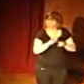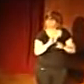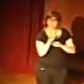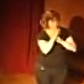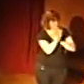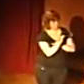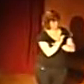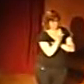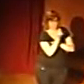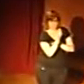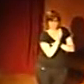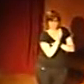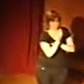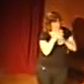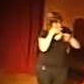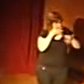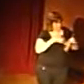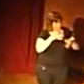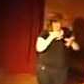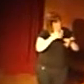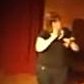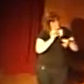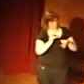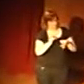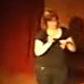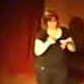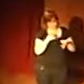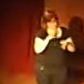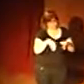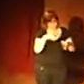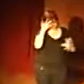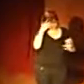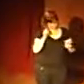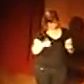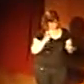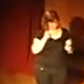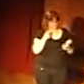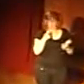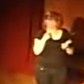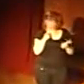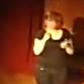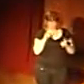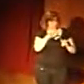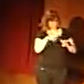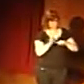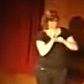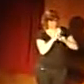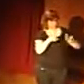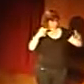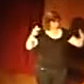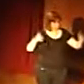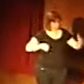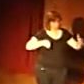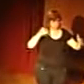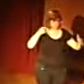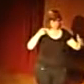que tiene partes de de realidad pero completamente ficticio realmente una composición de una extraordinaria monumentalidad engrandecida por